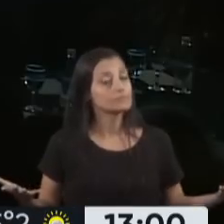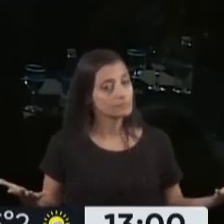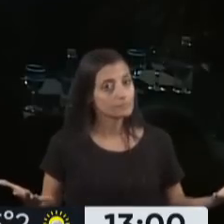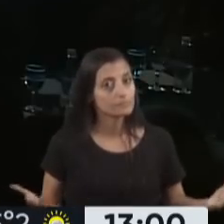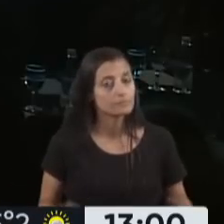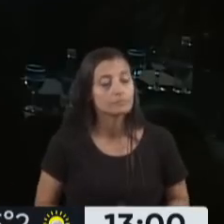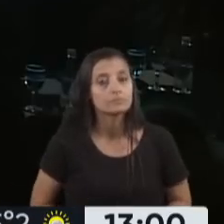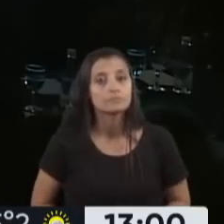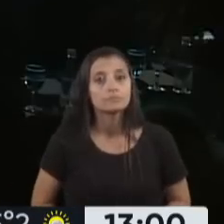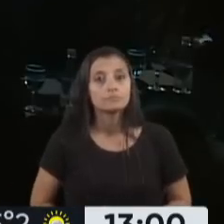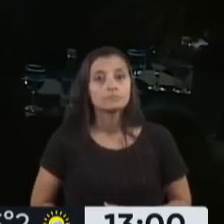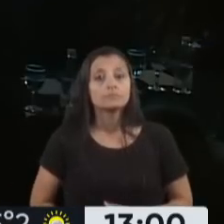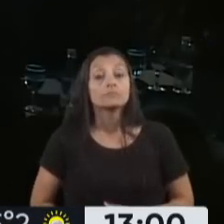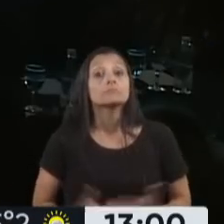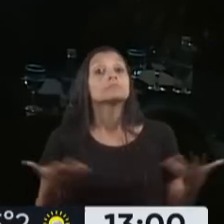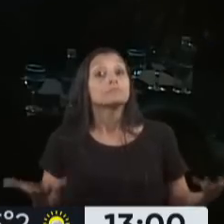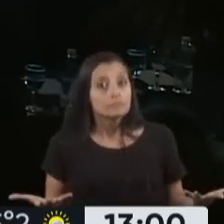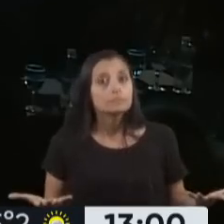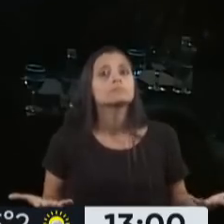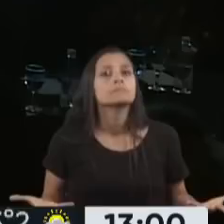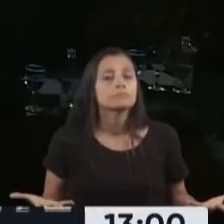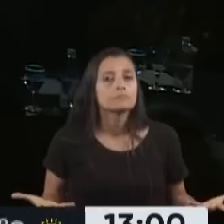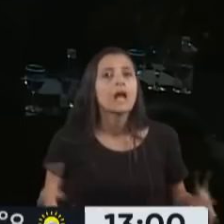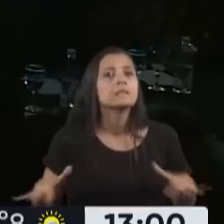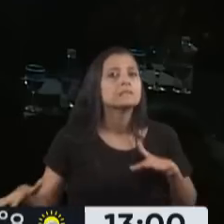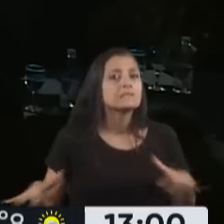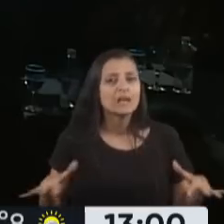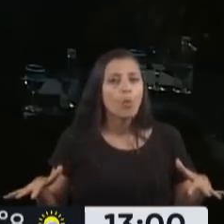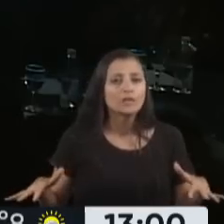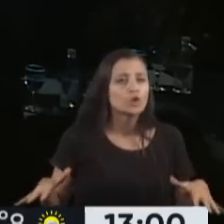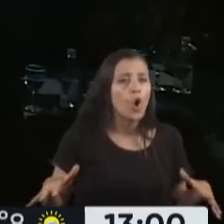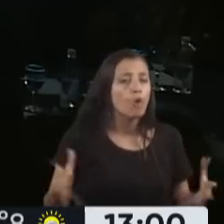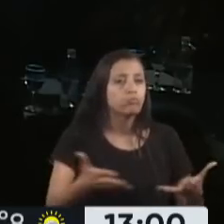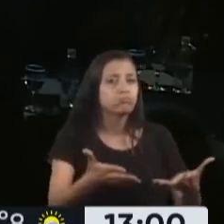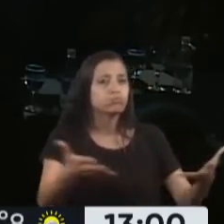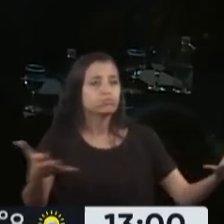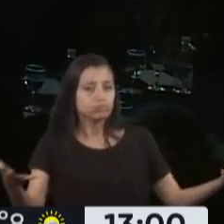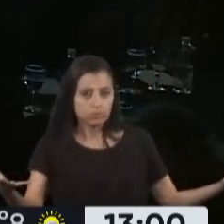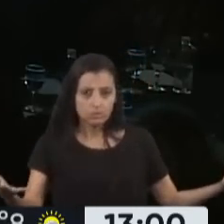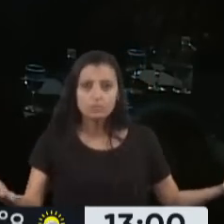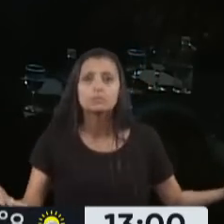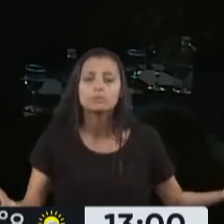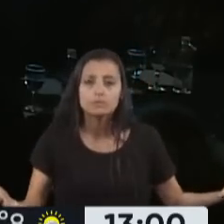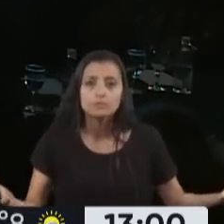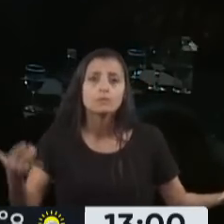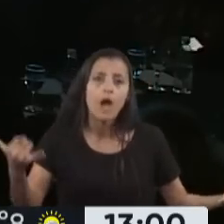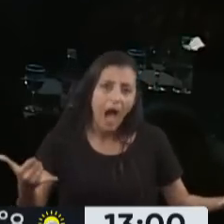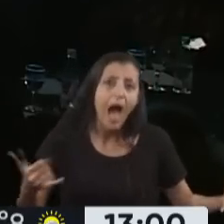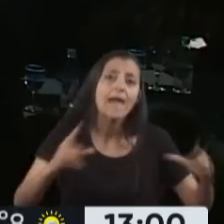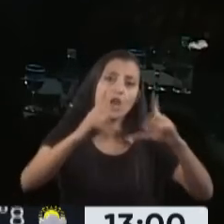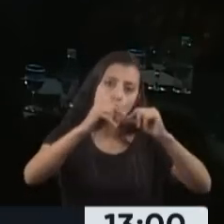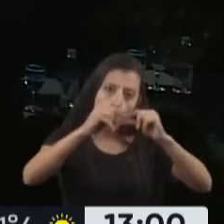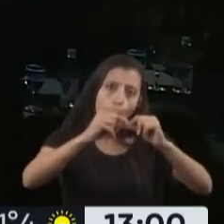Y en ese contexto se puso una línea de